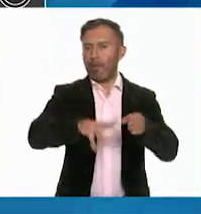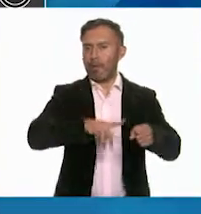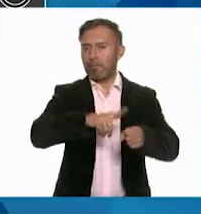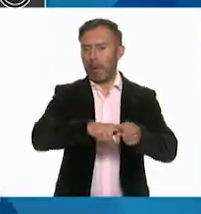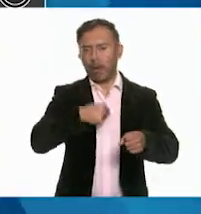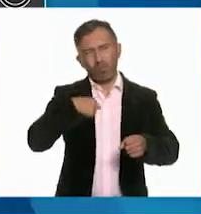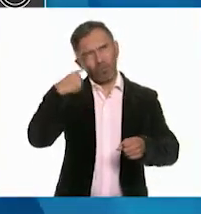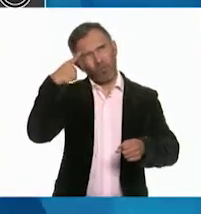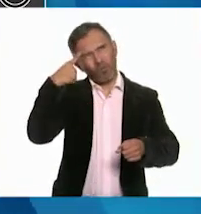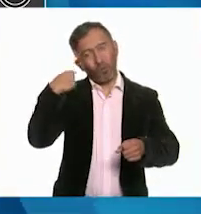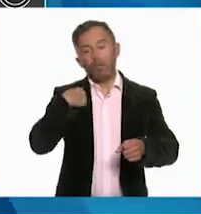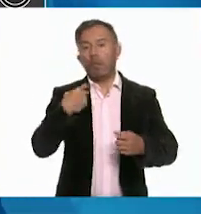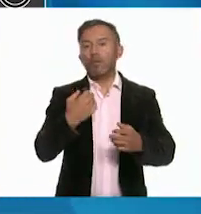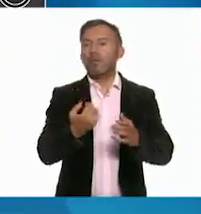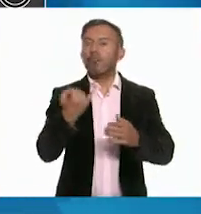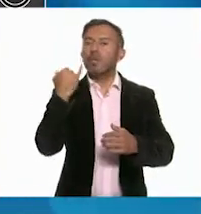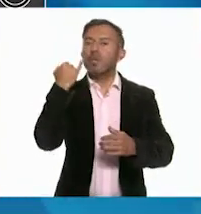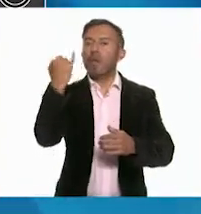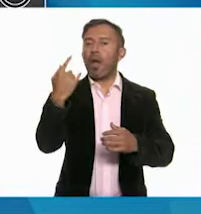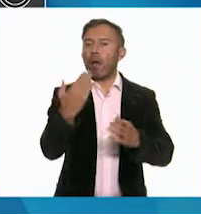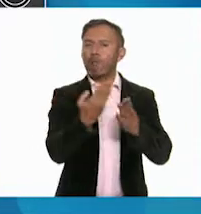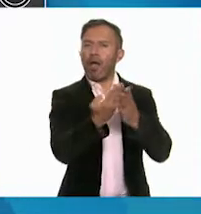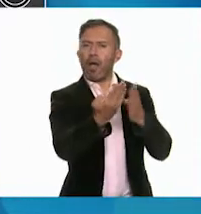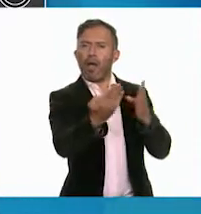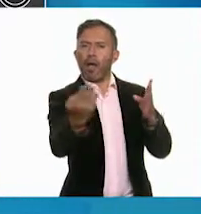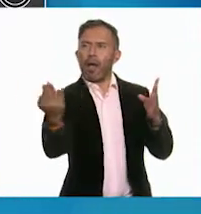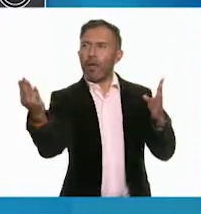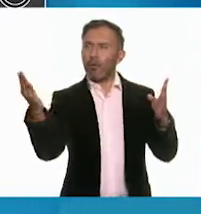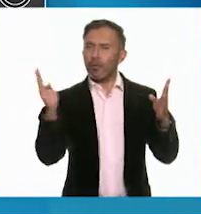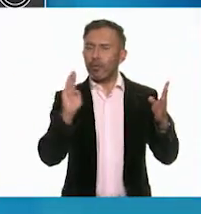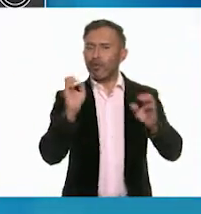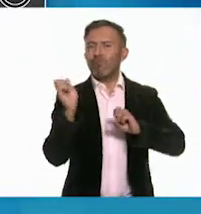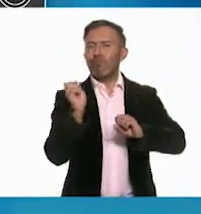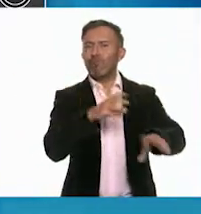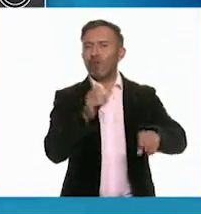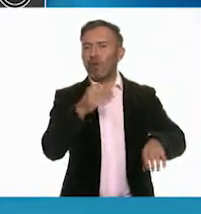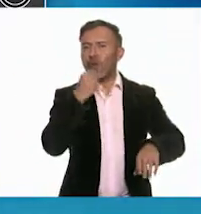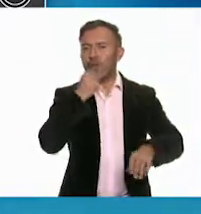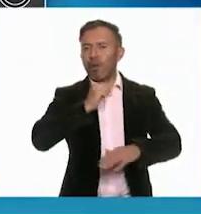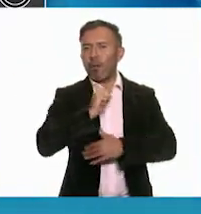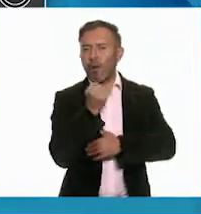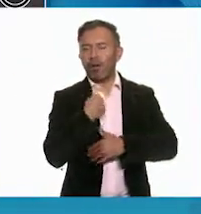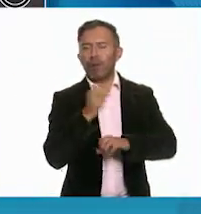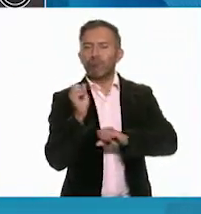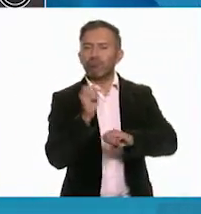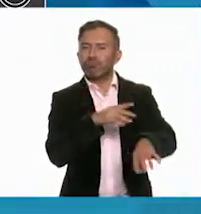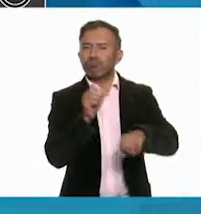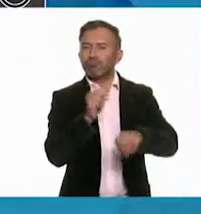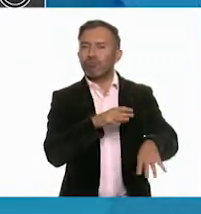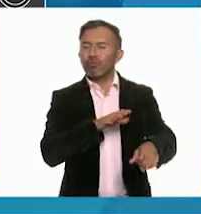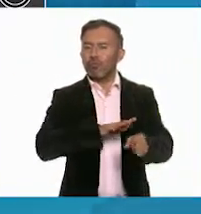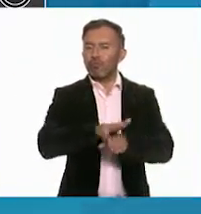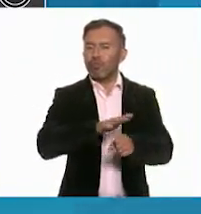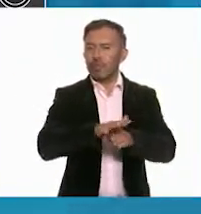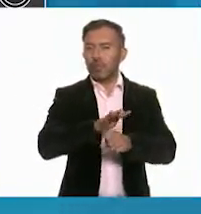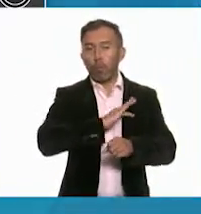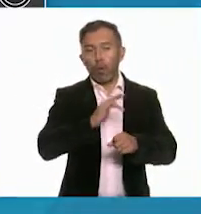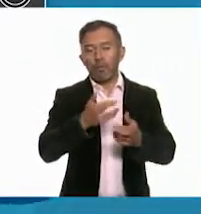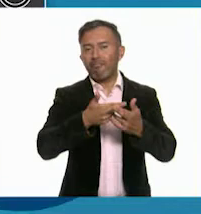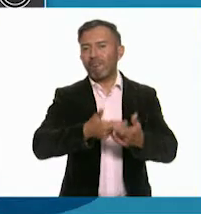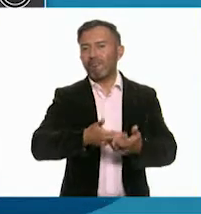una espaciosa alhóndiga en la que se pudiera conservar suficiente alimento para el consumo de un